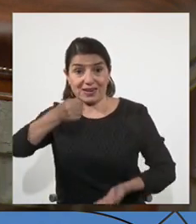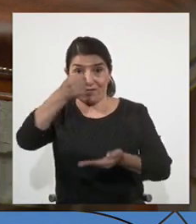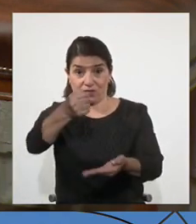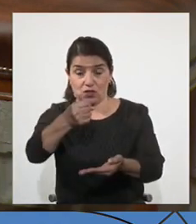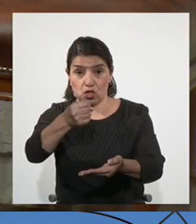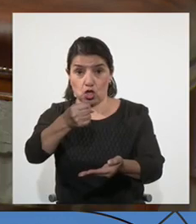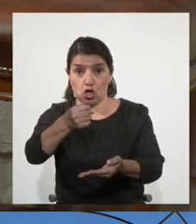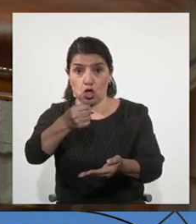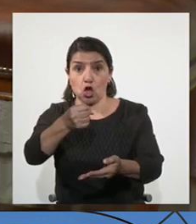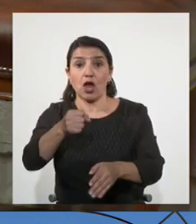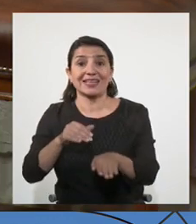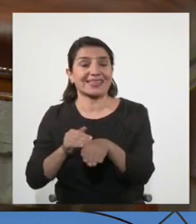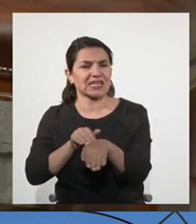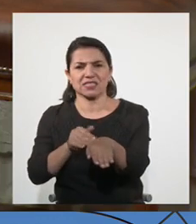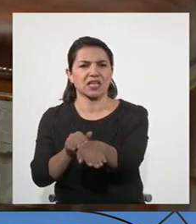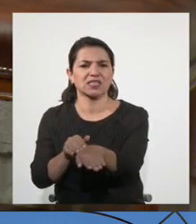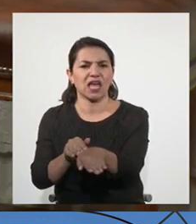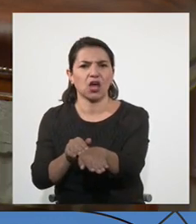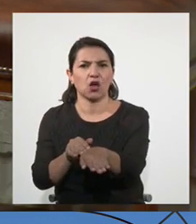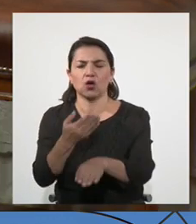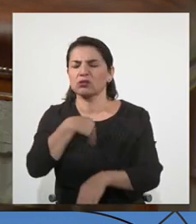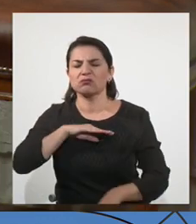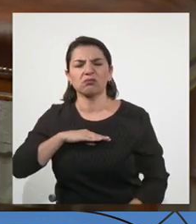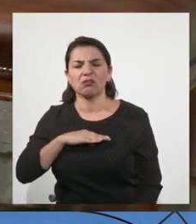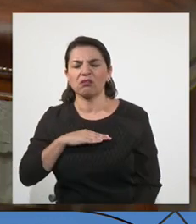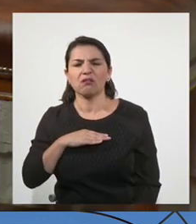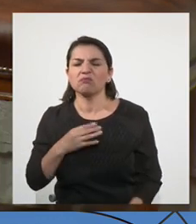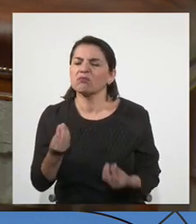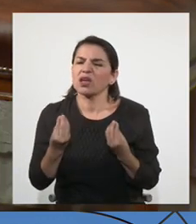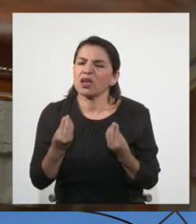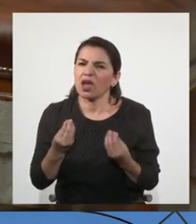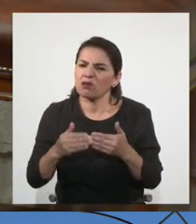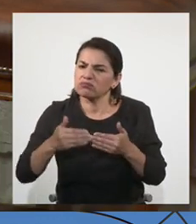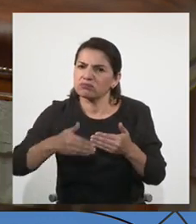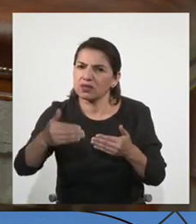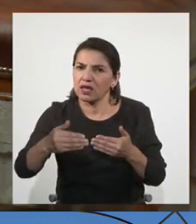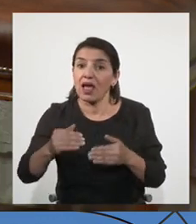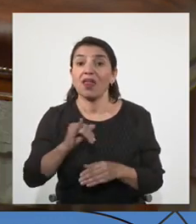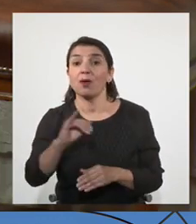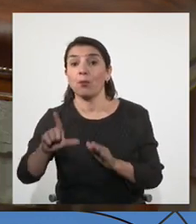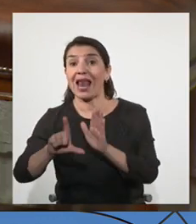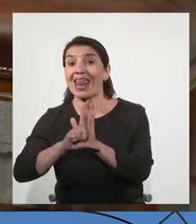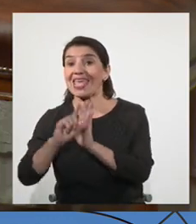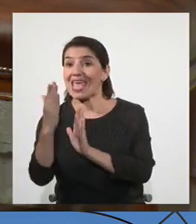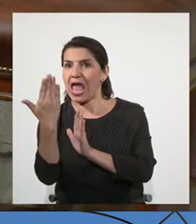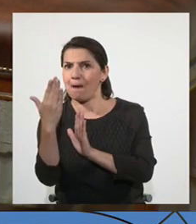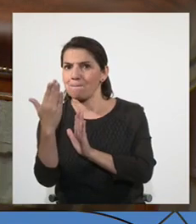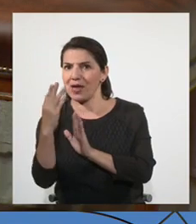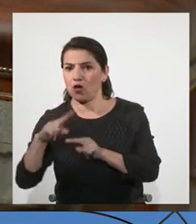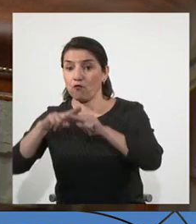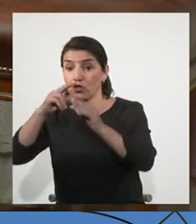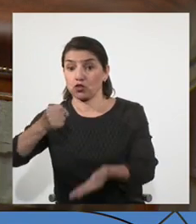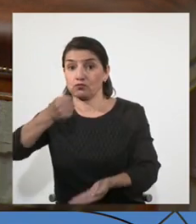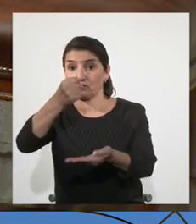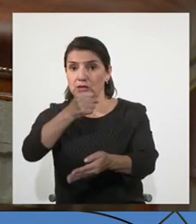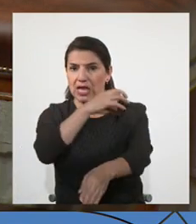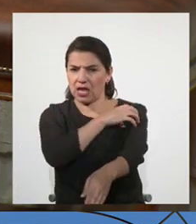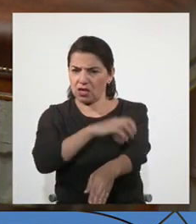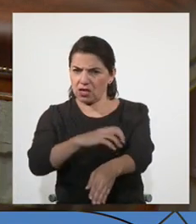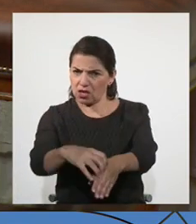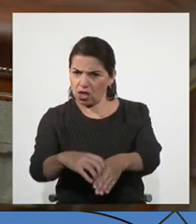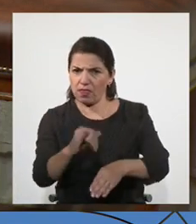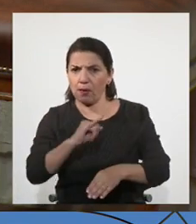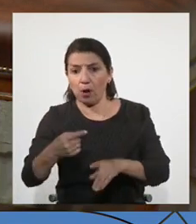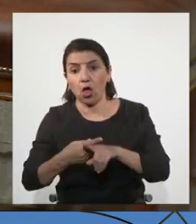nosotros qué? Después vino la ley espejo, pero tiene esa trampa que dice y otros. Y cuando es